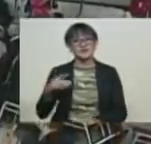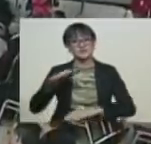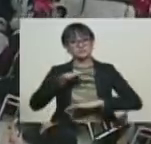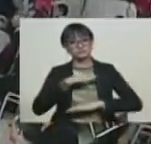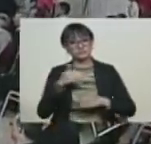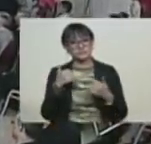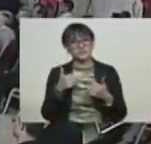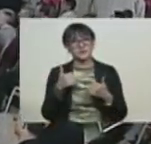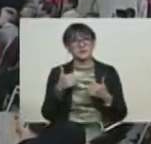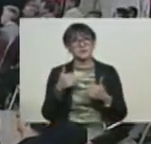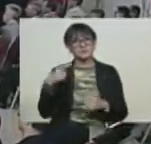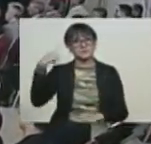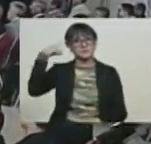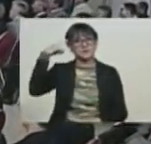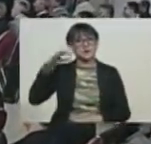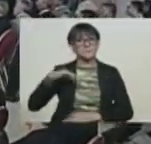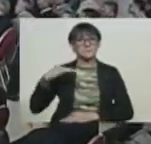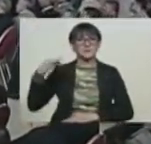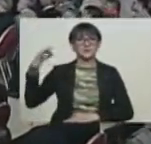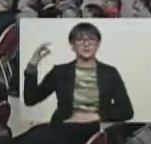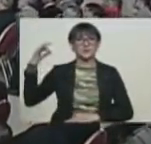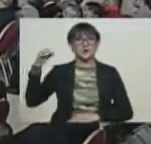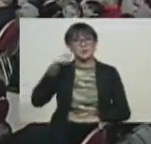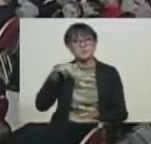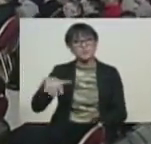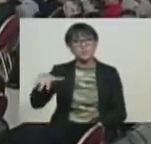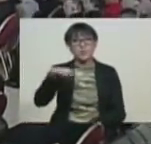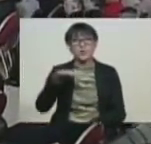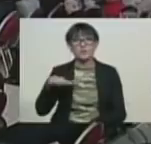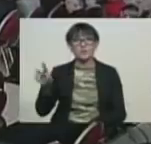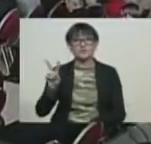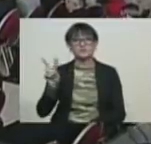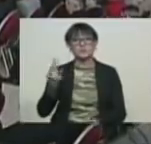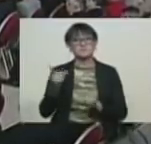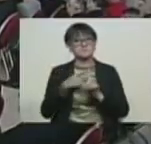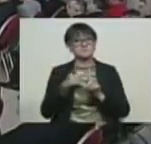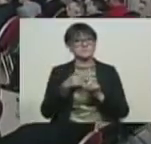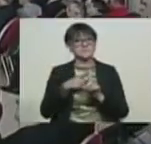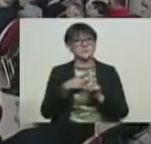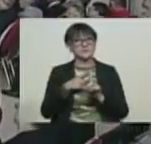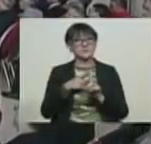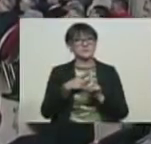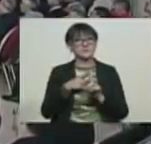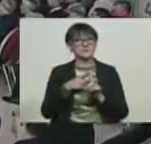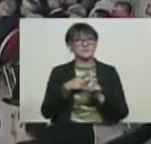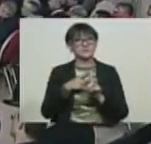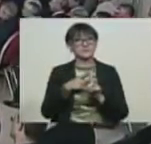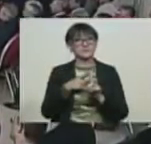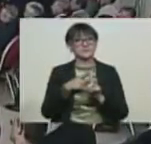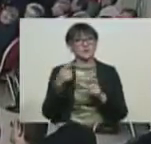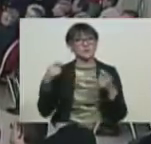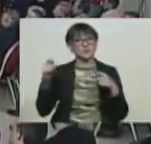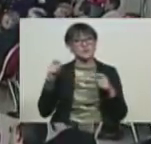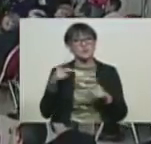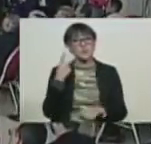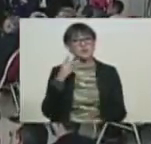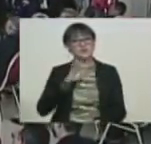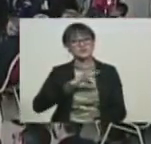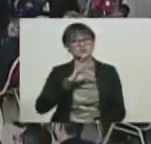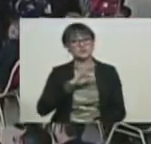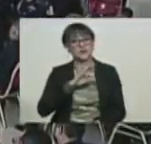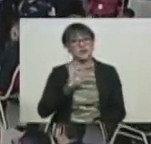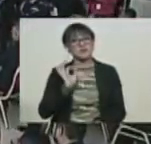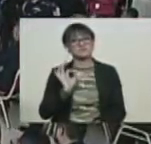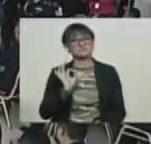bienestar mental, espiritual del pueblo de Venezuela. Primer lugar, el turismo como política social